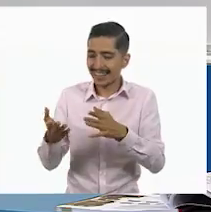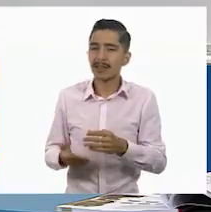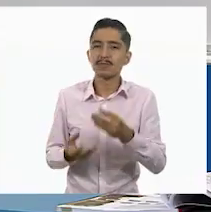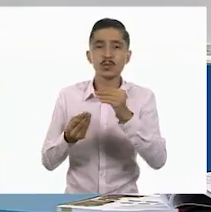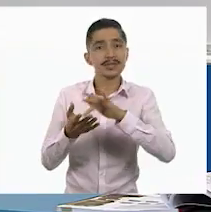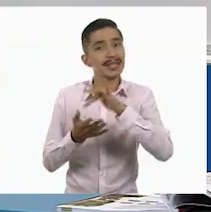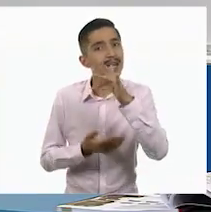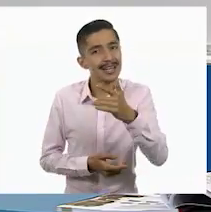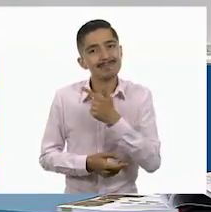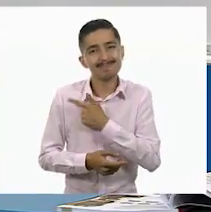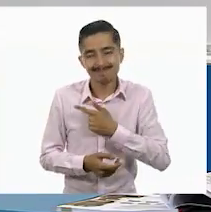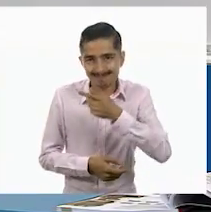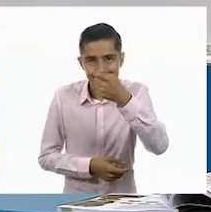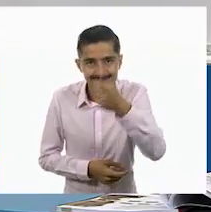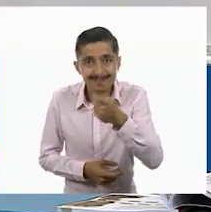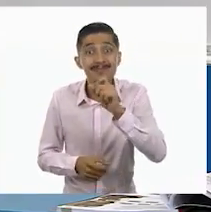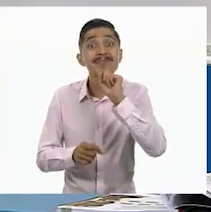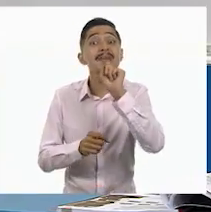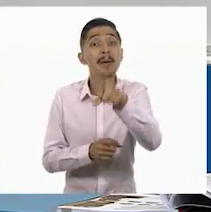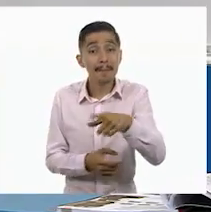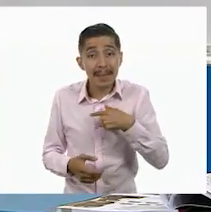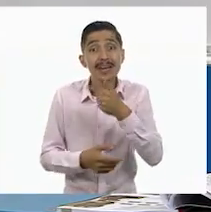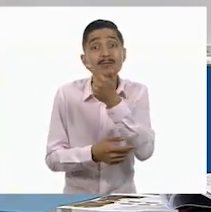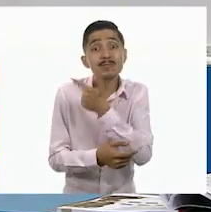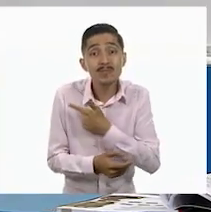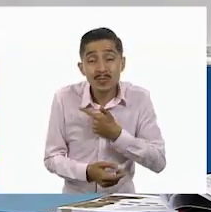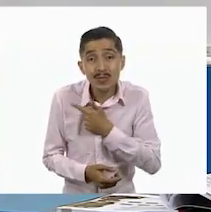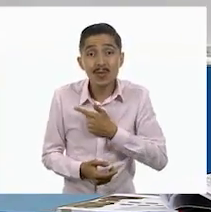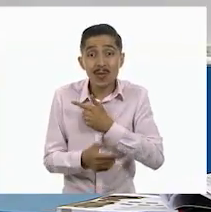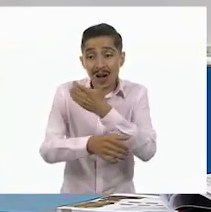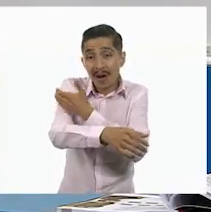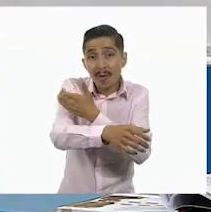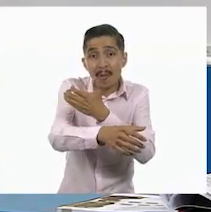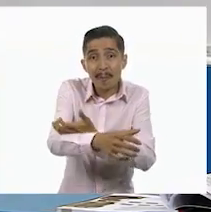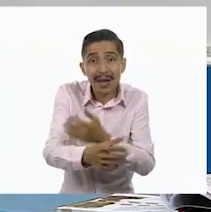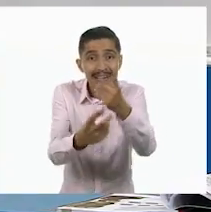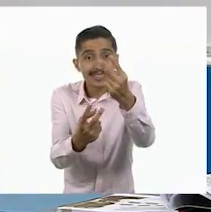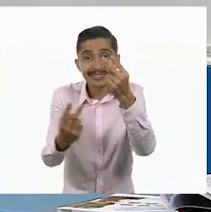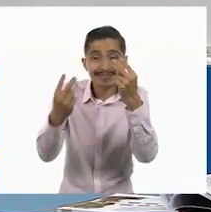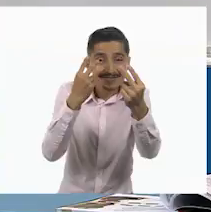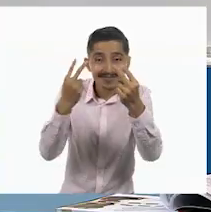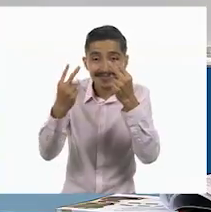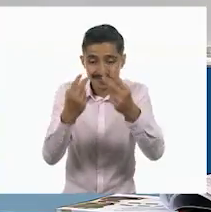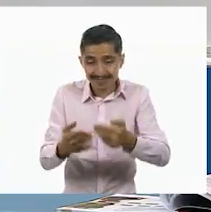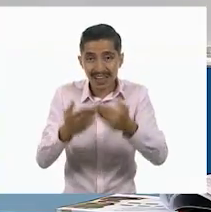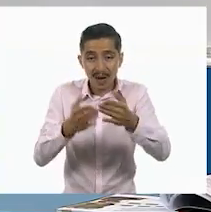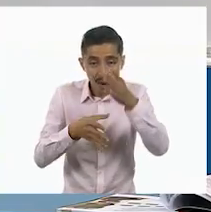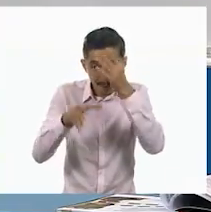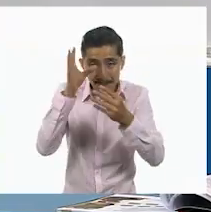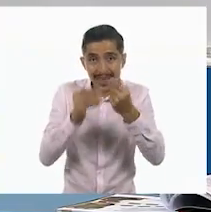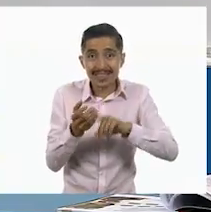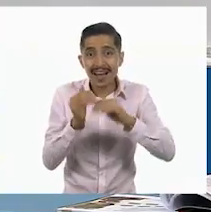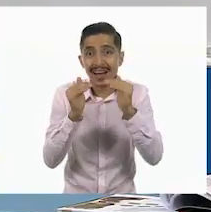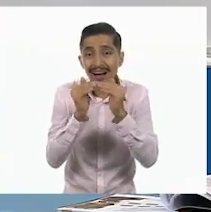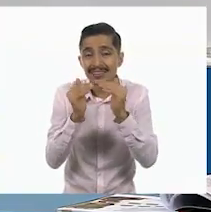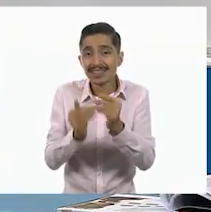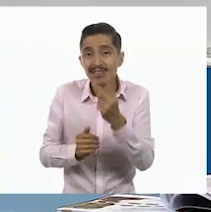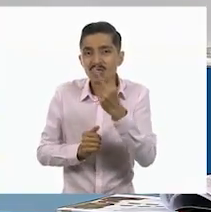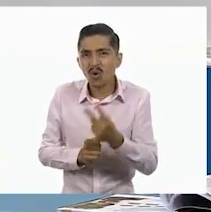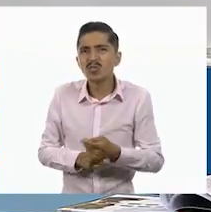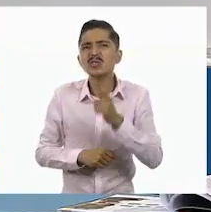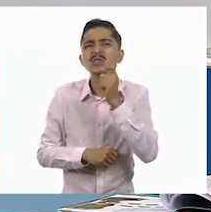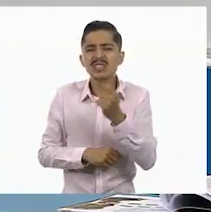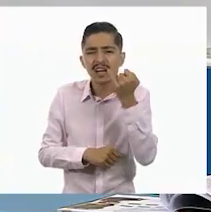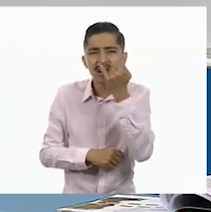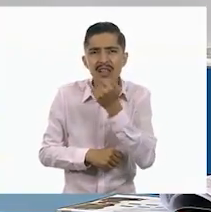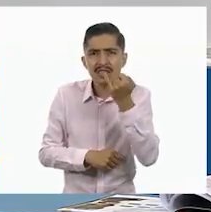gusto saludarte y qué gusto también saber que nos están acompañando en esta emisión de Aprende en Casa 2 con la asignatura de